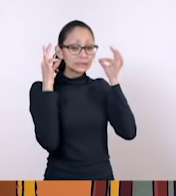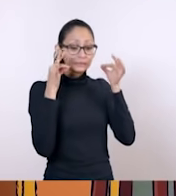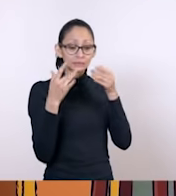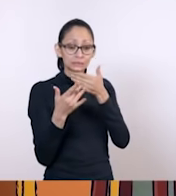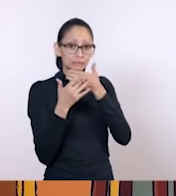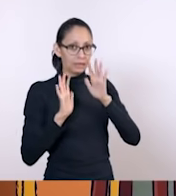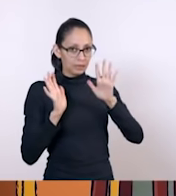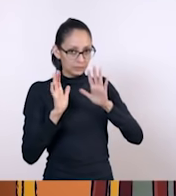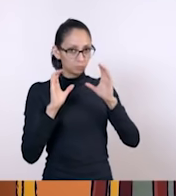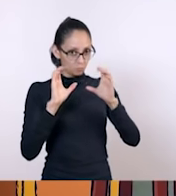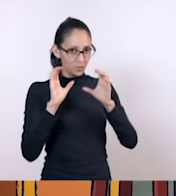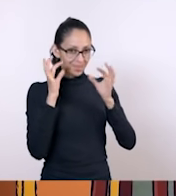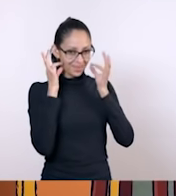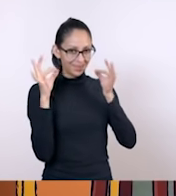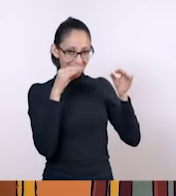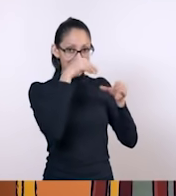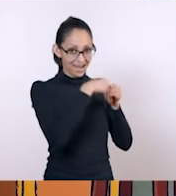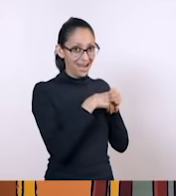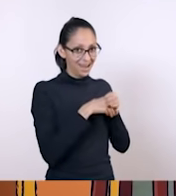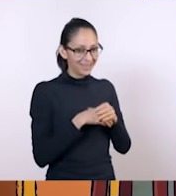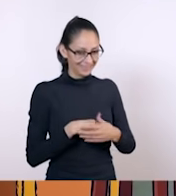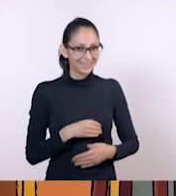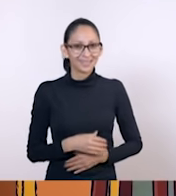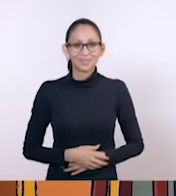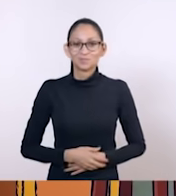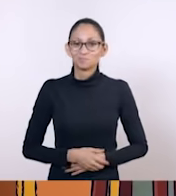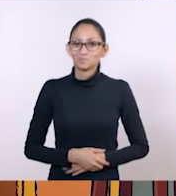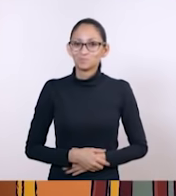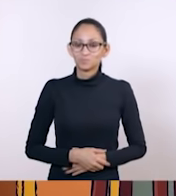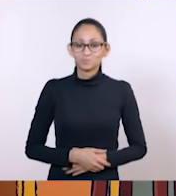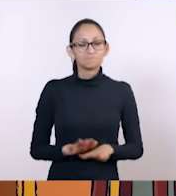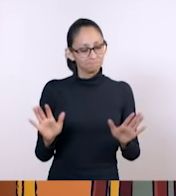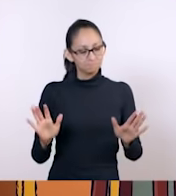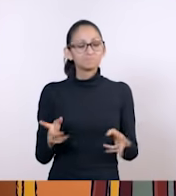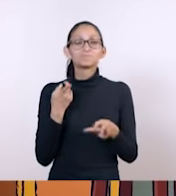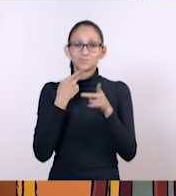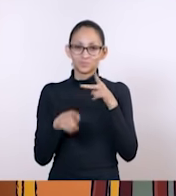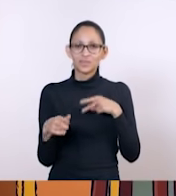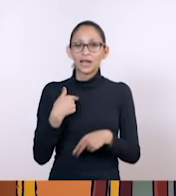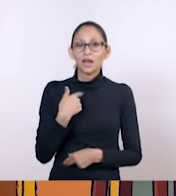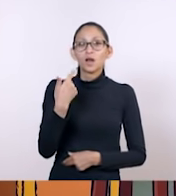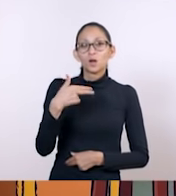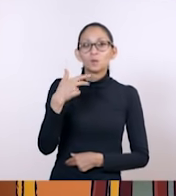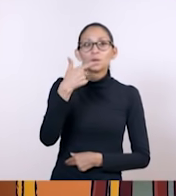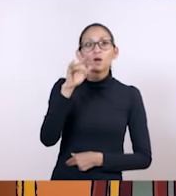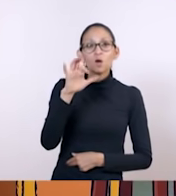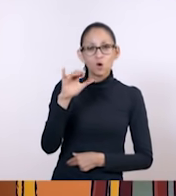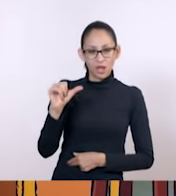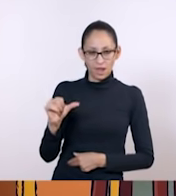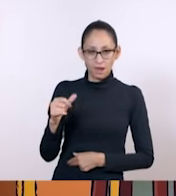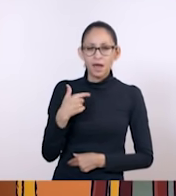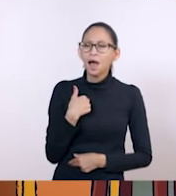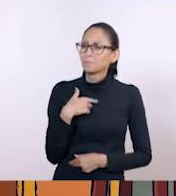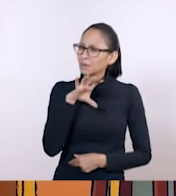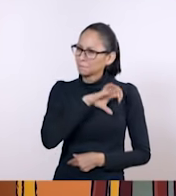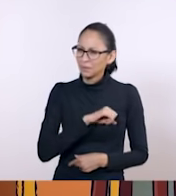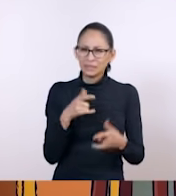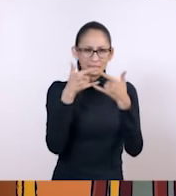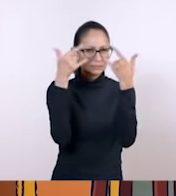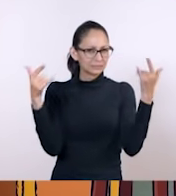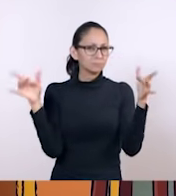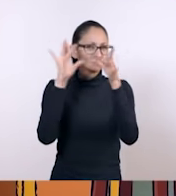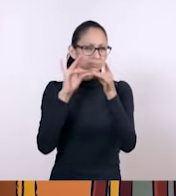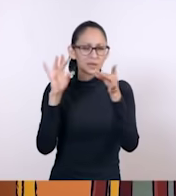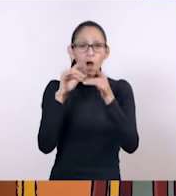tocarla, ¿verdad? Sí, sí, sí. Ahí está. Bueno, ahí está. Ahora sí, yo soy Gloria Avila y me encanta contar cuentos y les